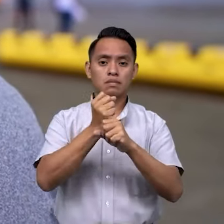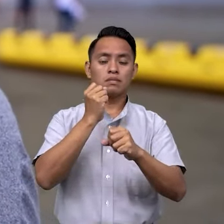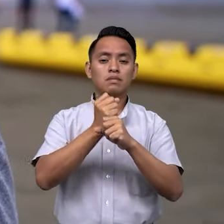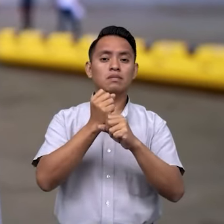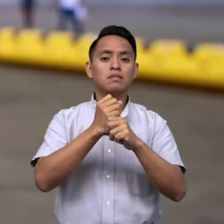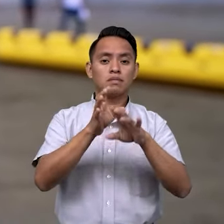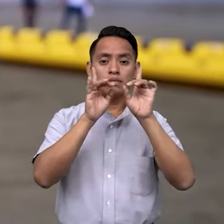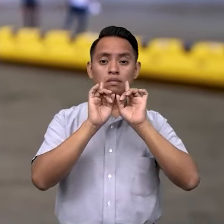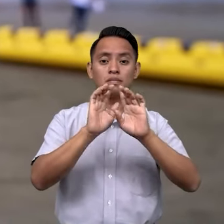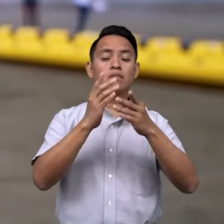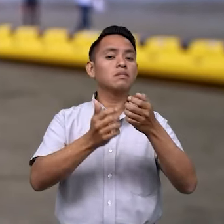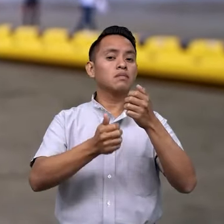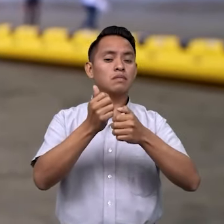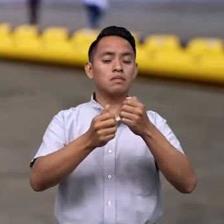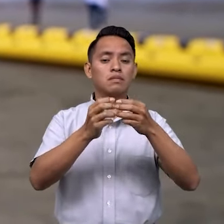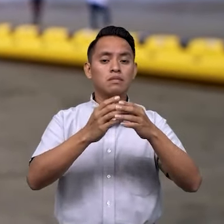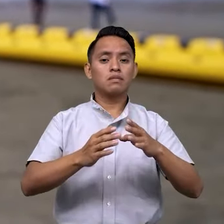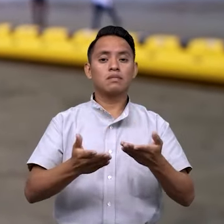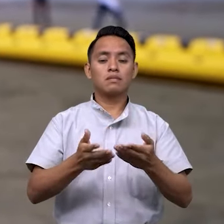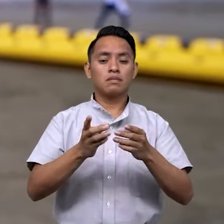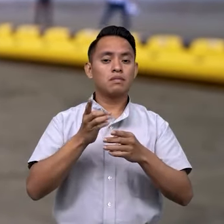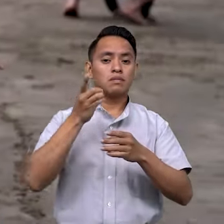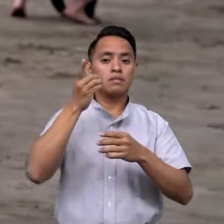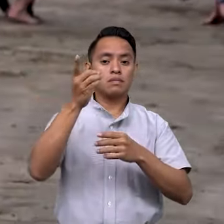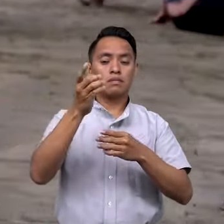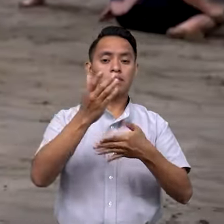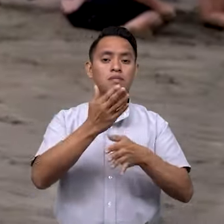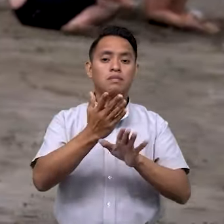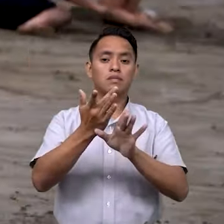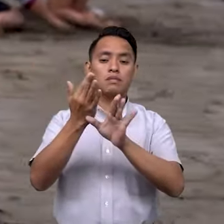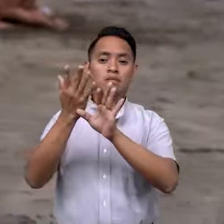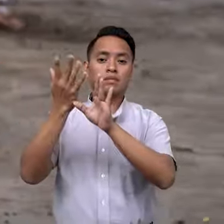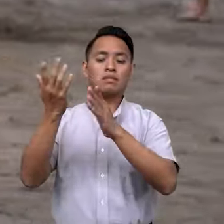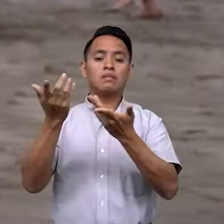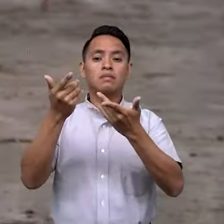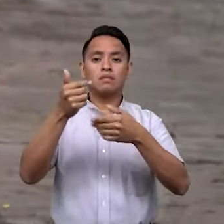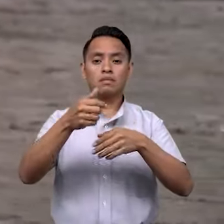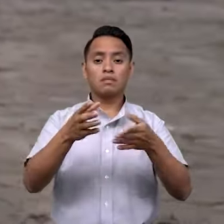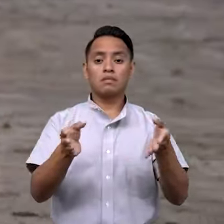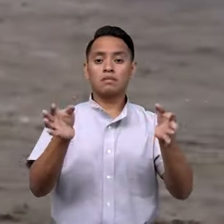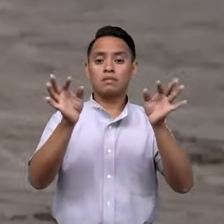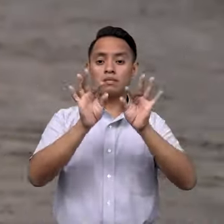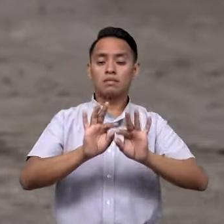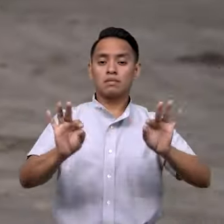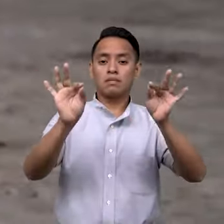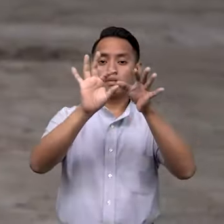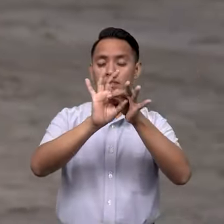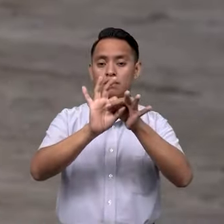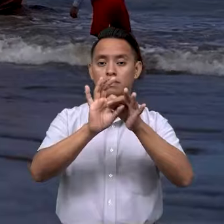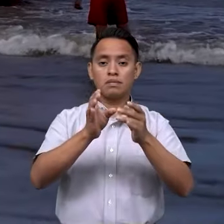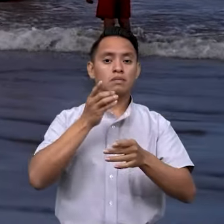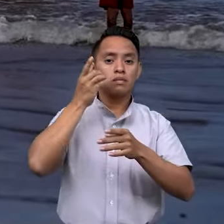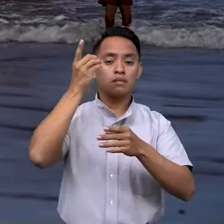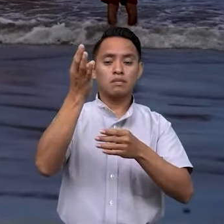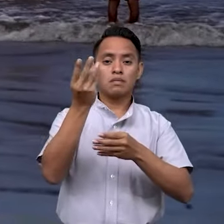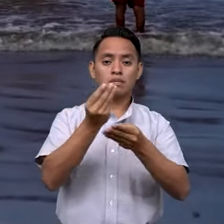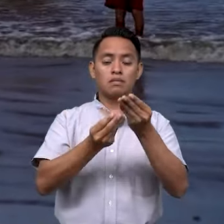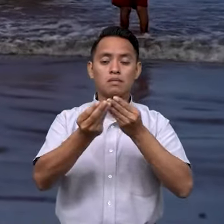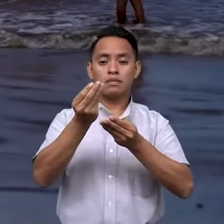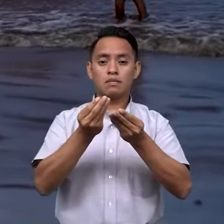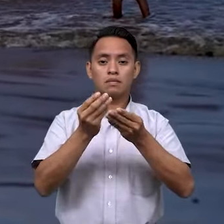gestión del riesgo a desastres que se desarrolla en San Juan del Sur está estrechamente vinculado al desarrollo